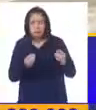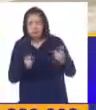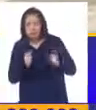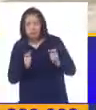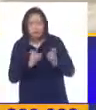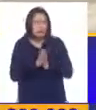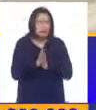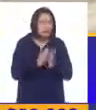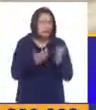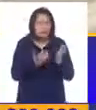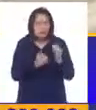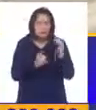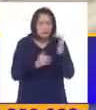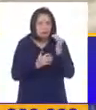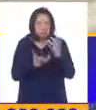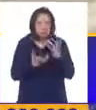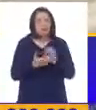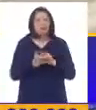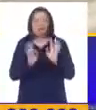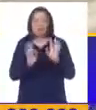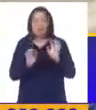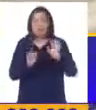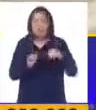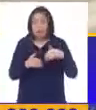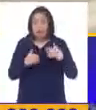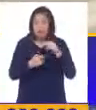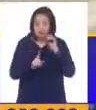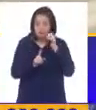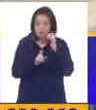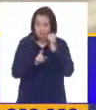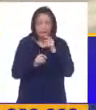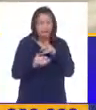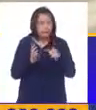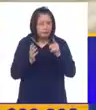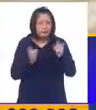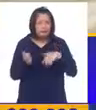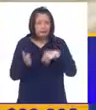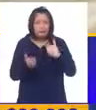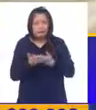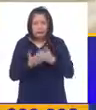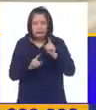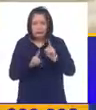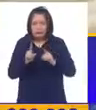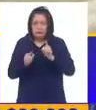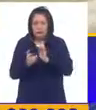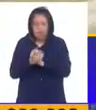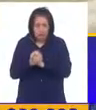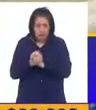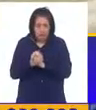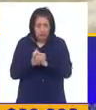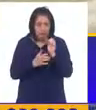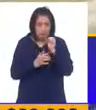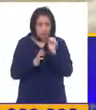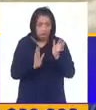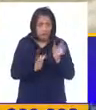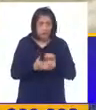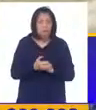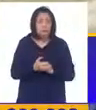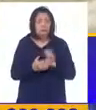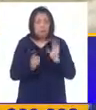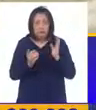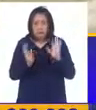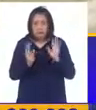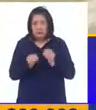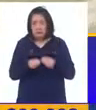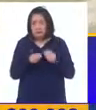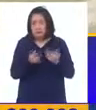expectativa ante su llegada. Lo que sí hemos podido registrar es que han llegado hasta este lugar algunos amigos del cantante para